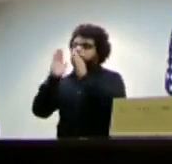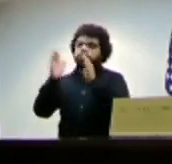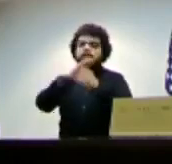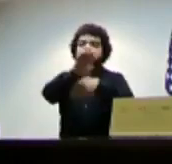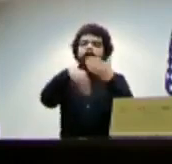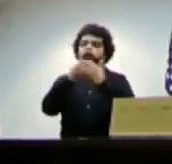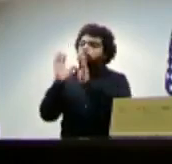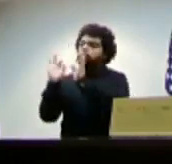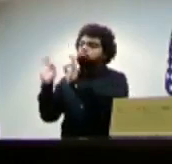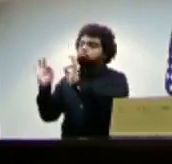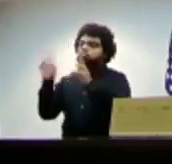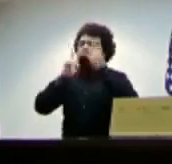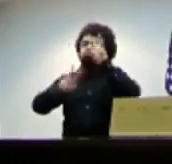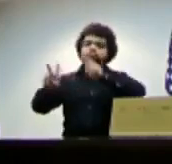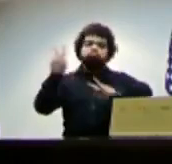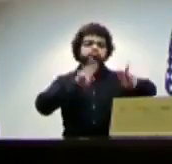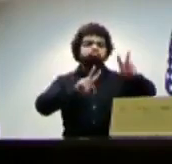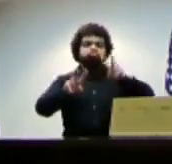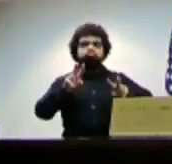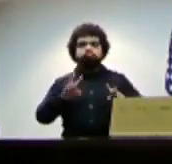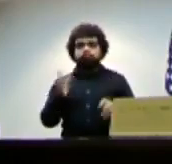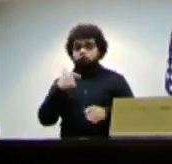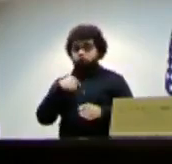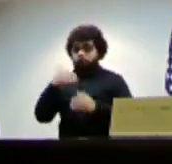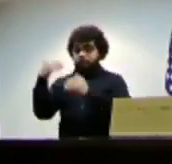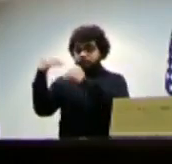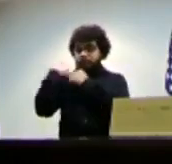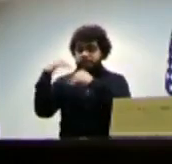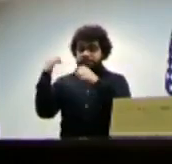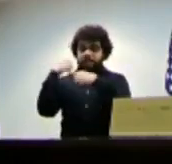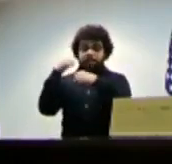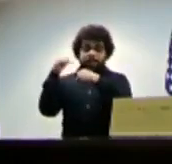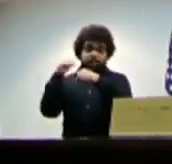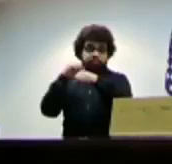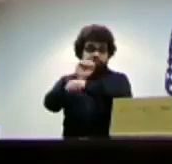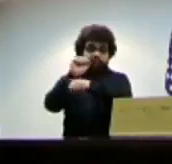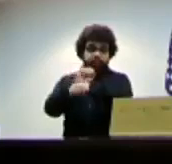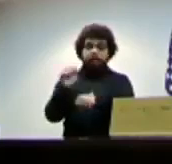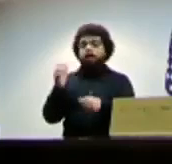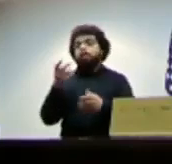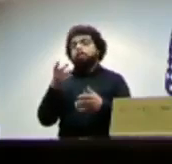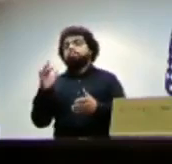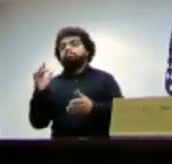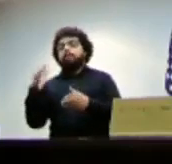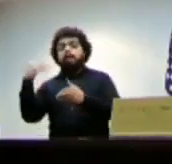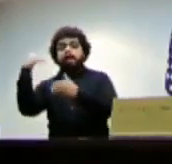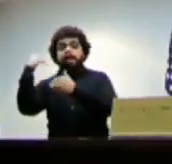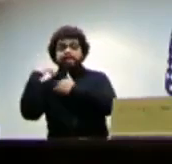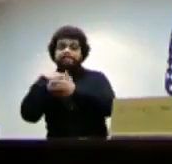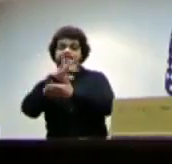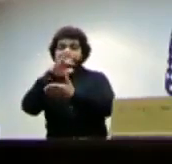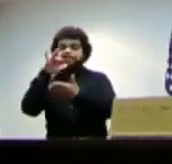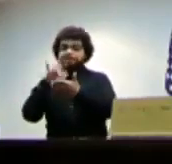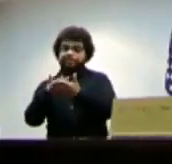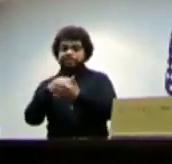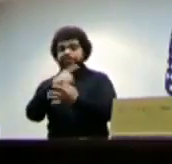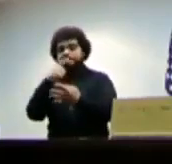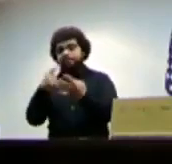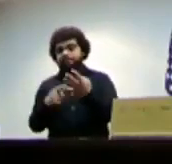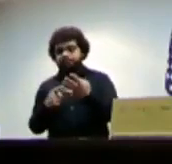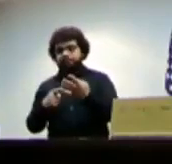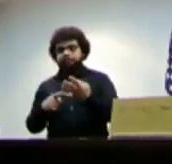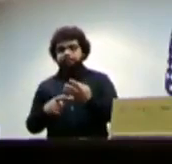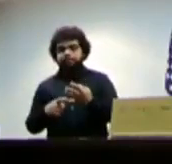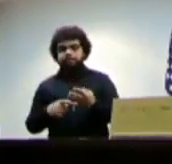Fui supervisor de operaciones, jefe de la central, y administrador de operaciones. ¿Y desde cuándo